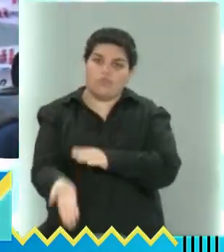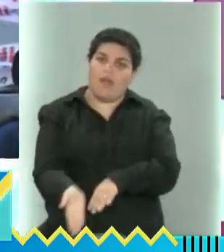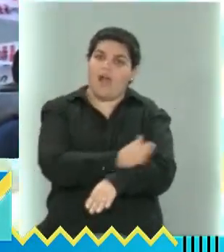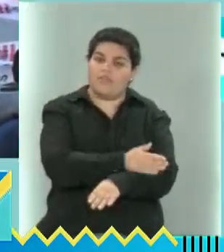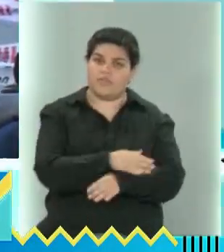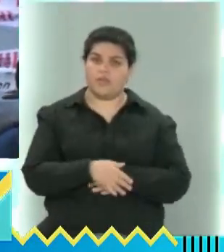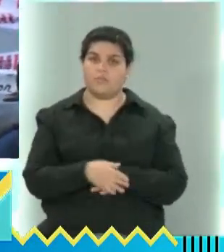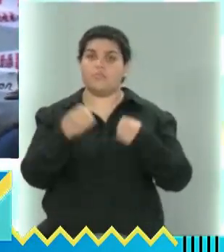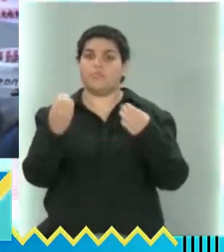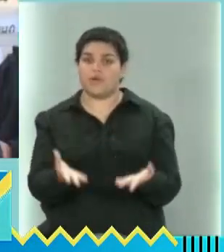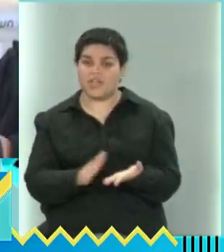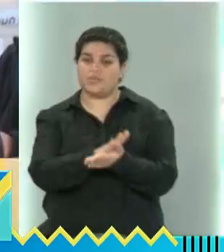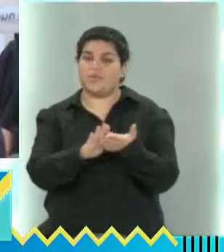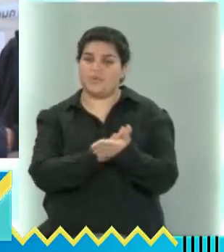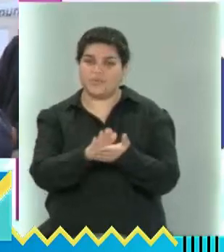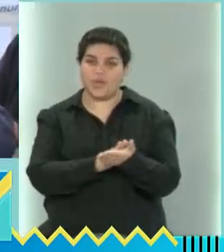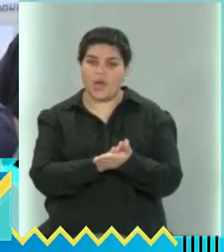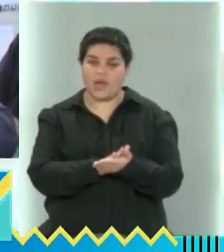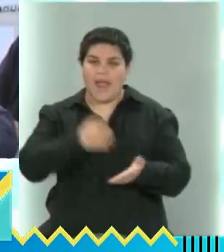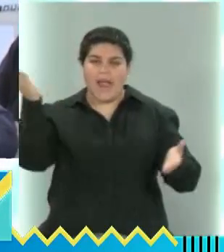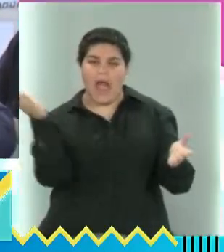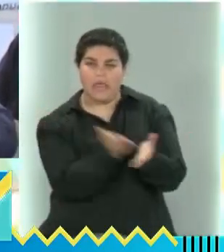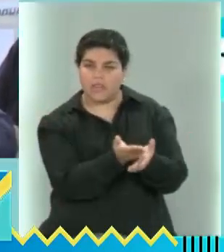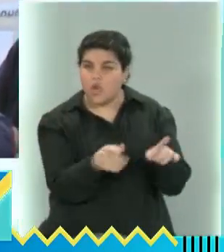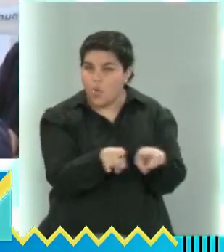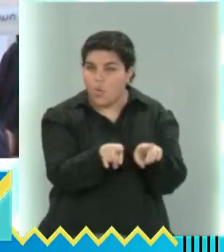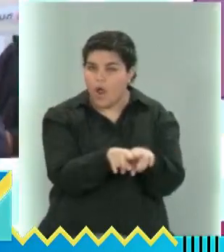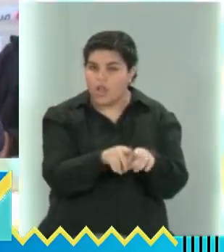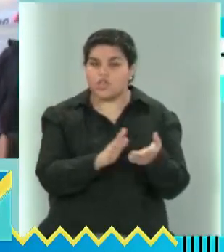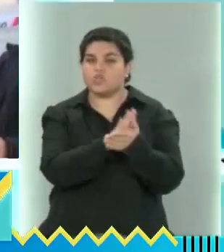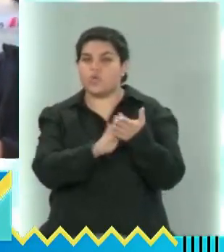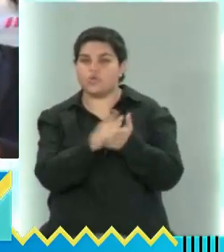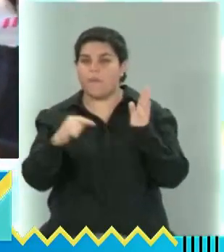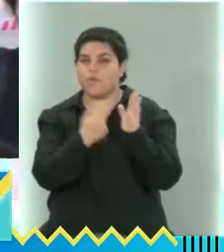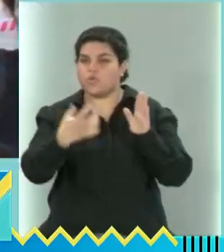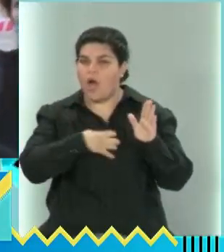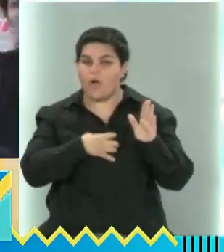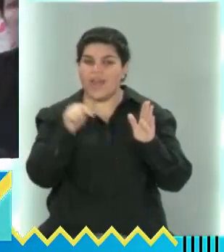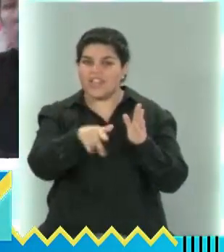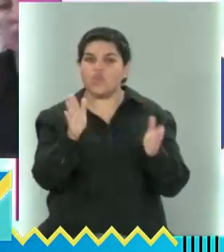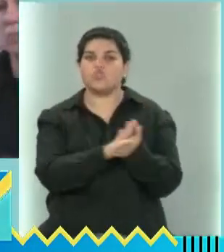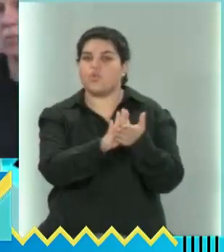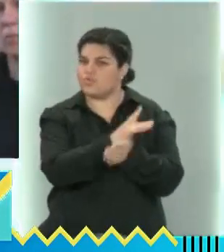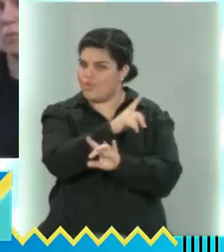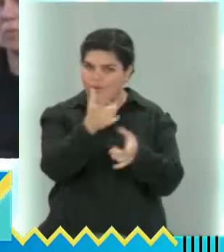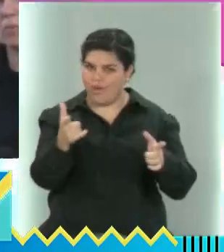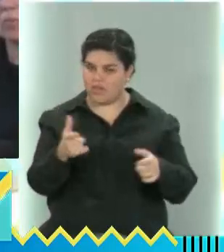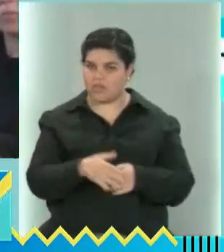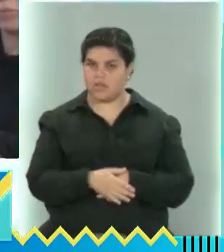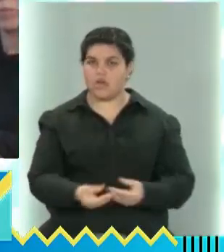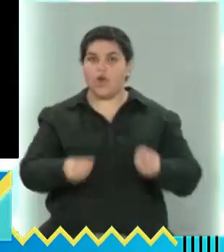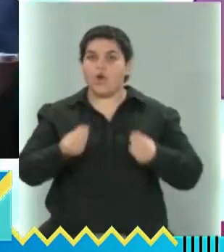Porque la solución no es el castigo, la solución no es el ítem aula, esa no es la solución. La solución es que el